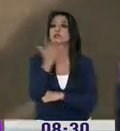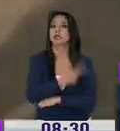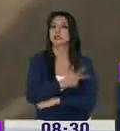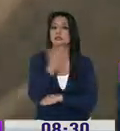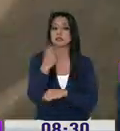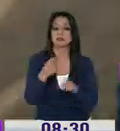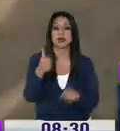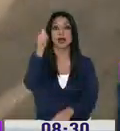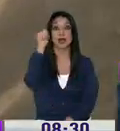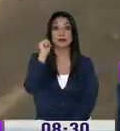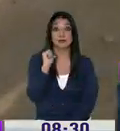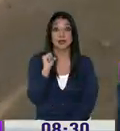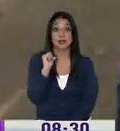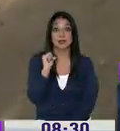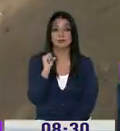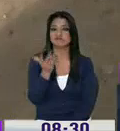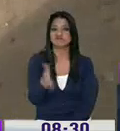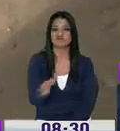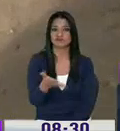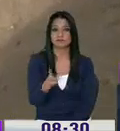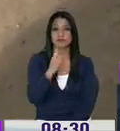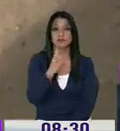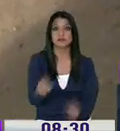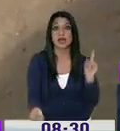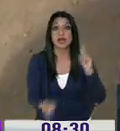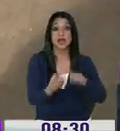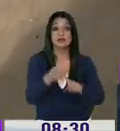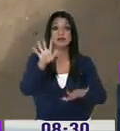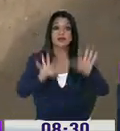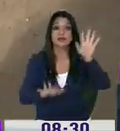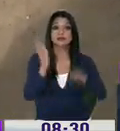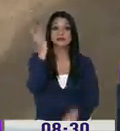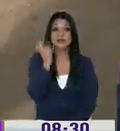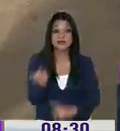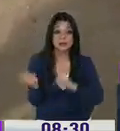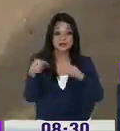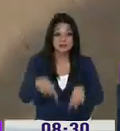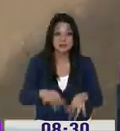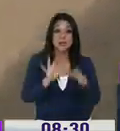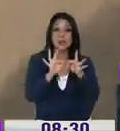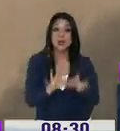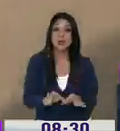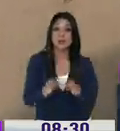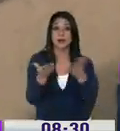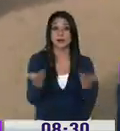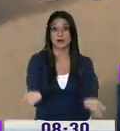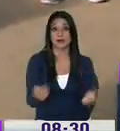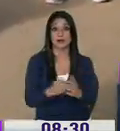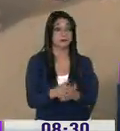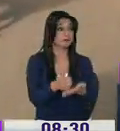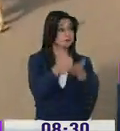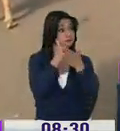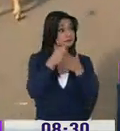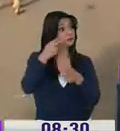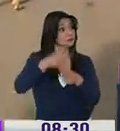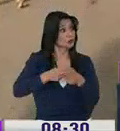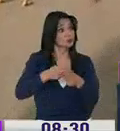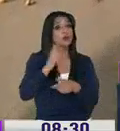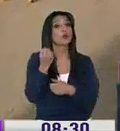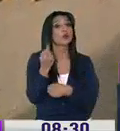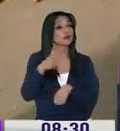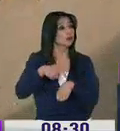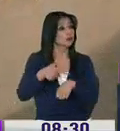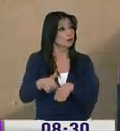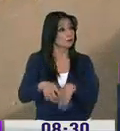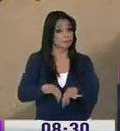de ayer señalan que les han dicho hasta 15 días para poder venir a arreglar vecino ayúdame con su nombre comenté me hace cuánto tiempo surgió